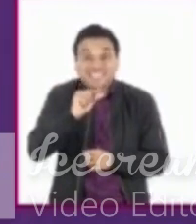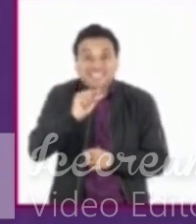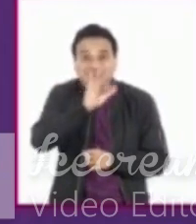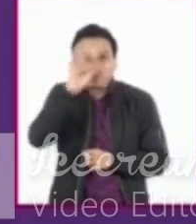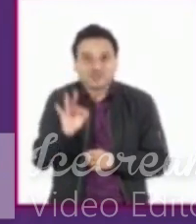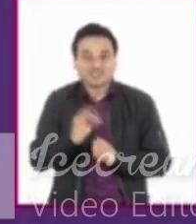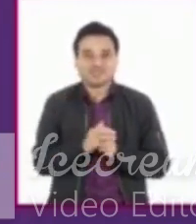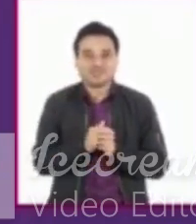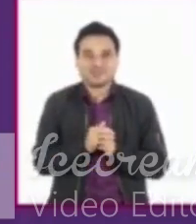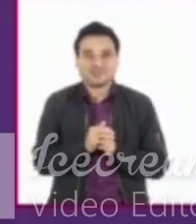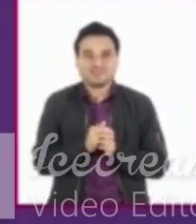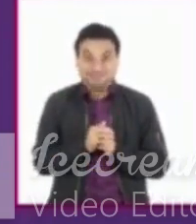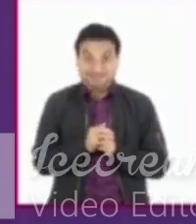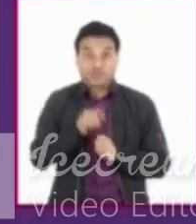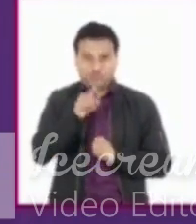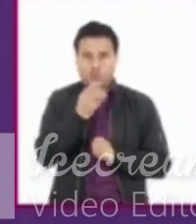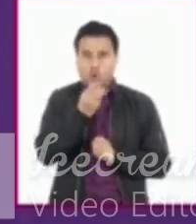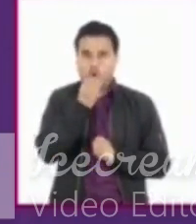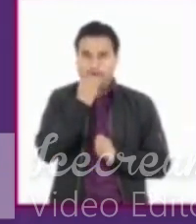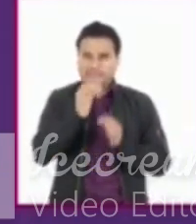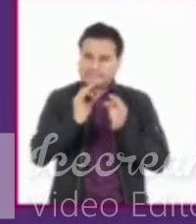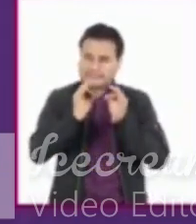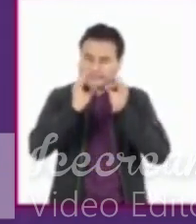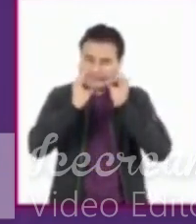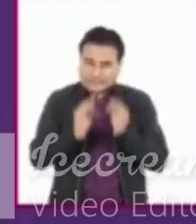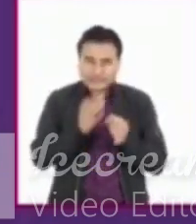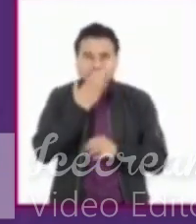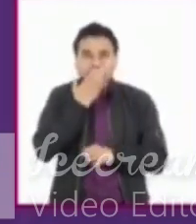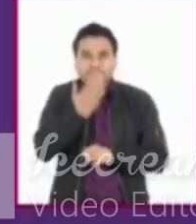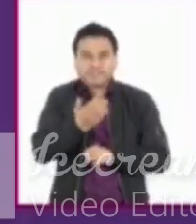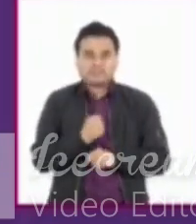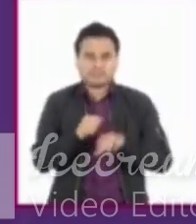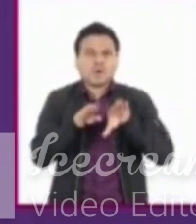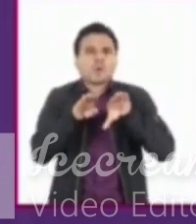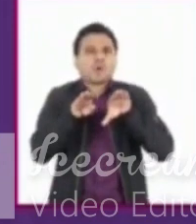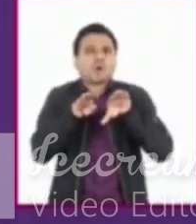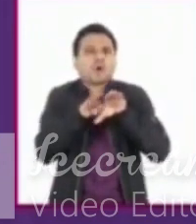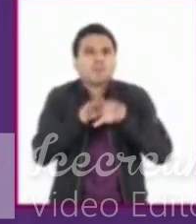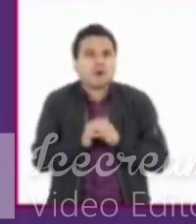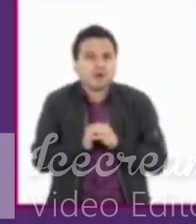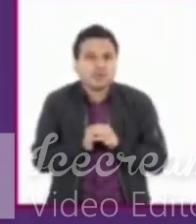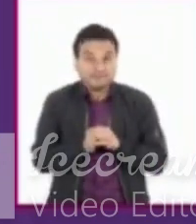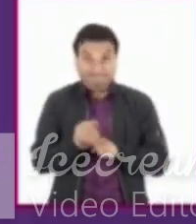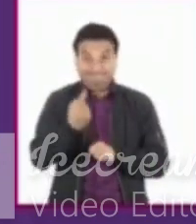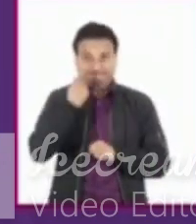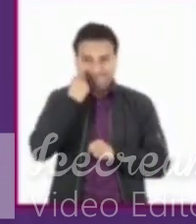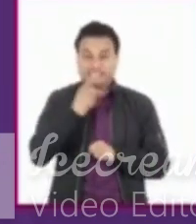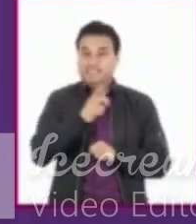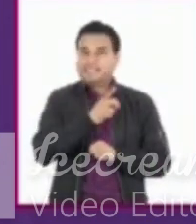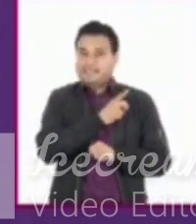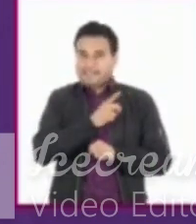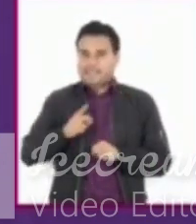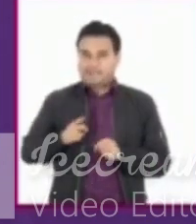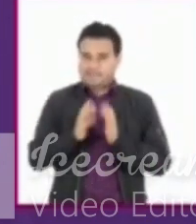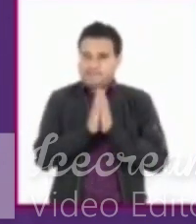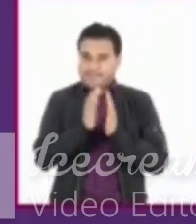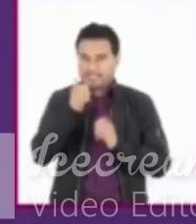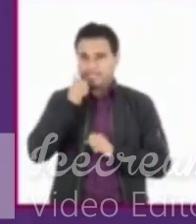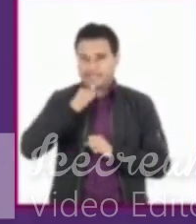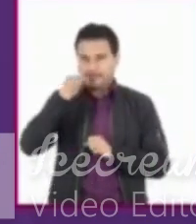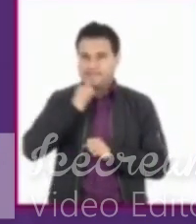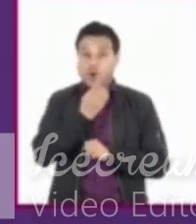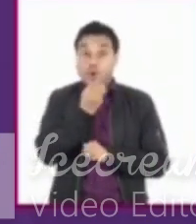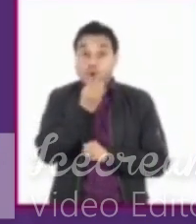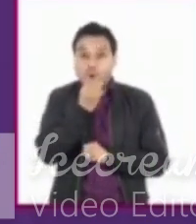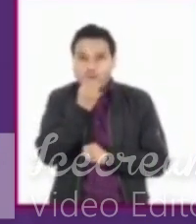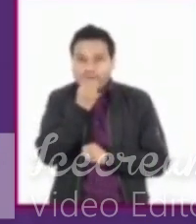Para que una dieta resulte correcta, dentro de los estándares de salud, debe considerarse completa, es decir,